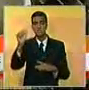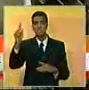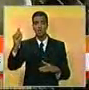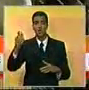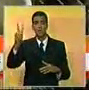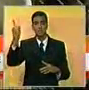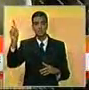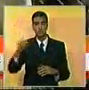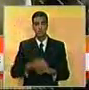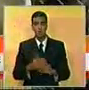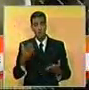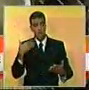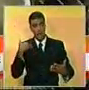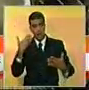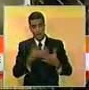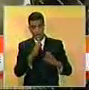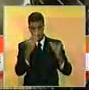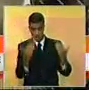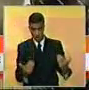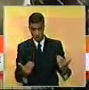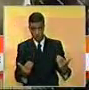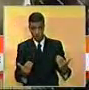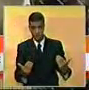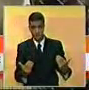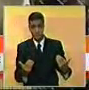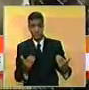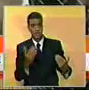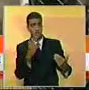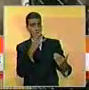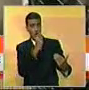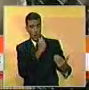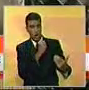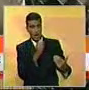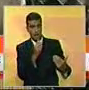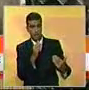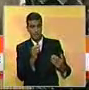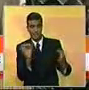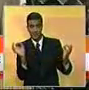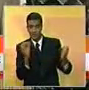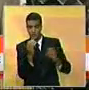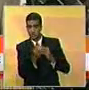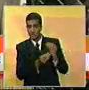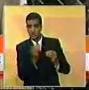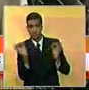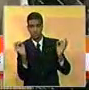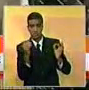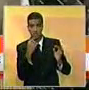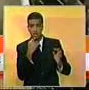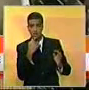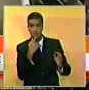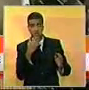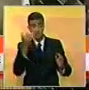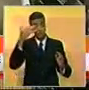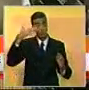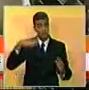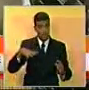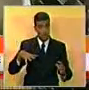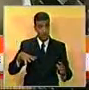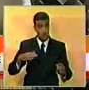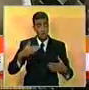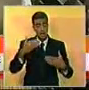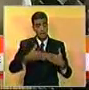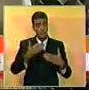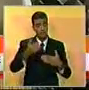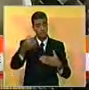teórico hasta los momentos ni existe ni ha sido formulado, y estimo que